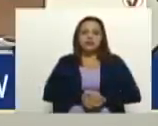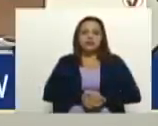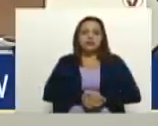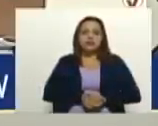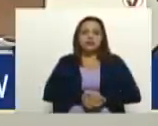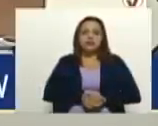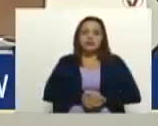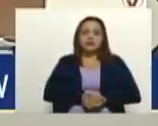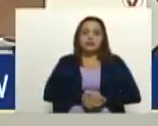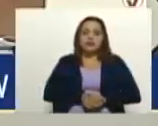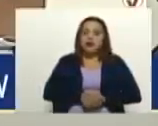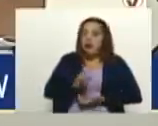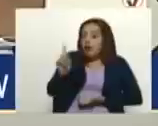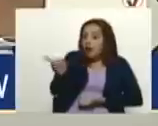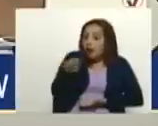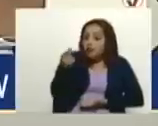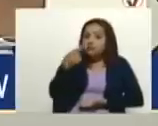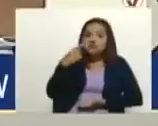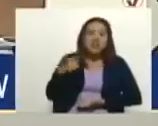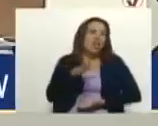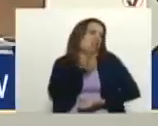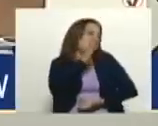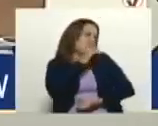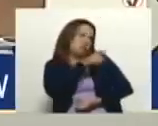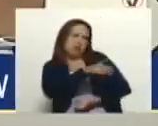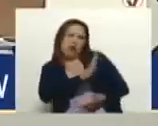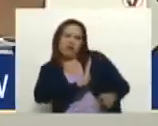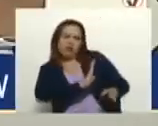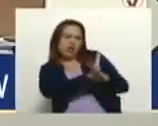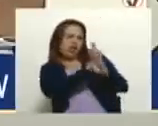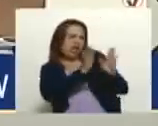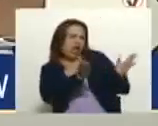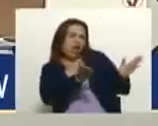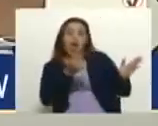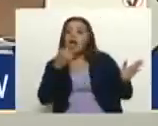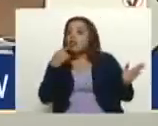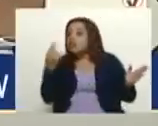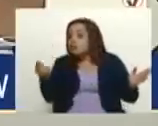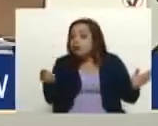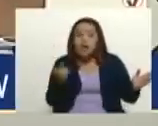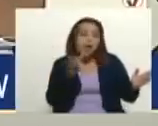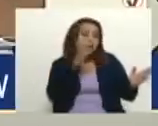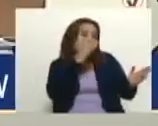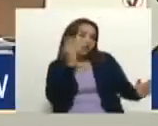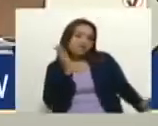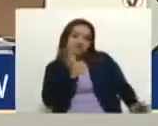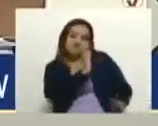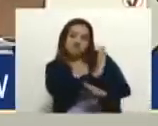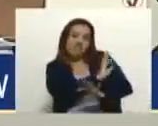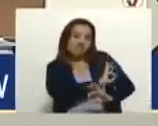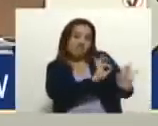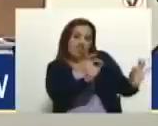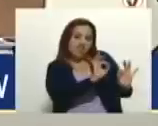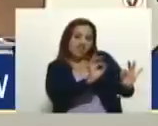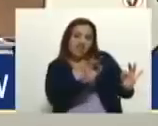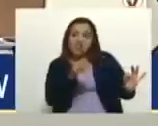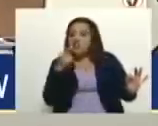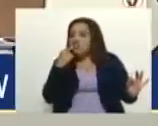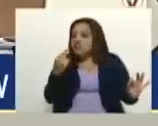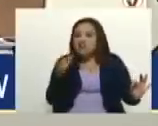Cuando ellos niegan el bloqueo, cuando ellos niegan las sanciones, niegan las